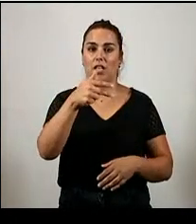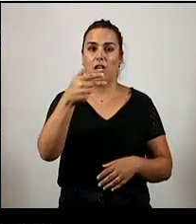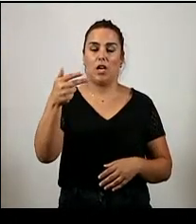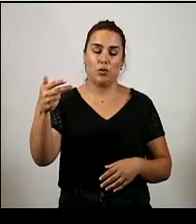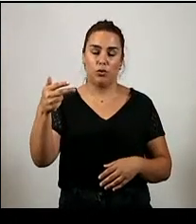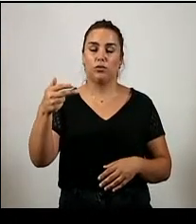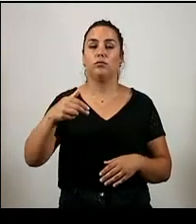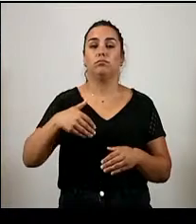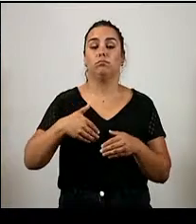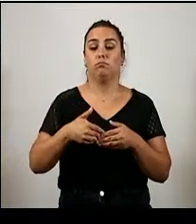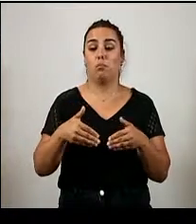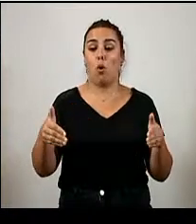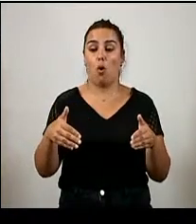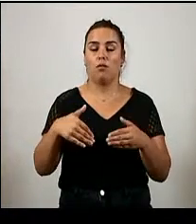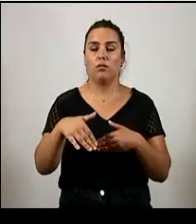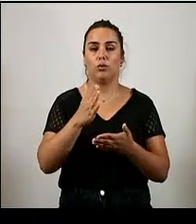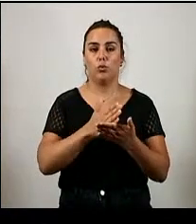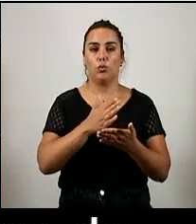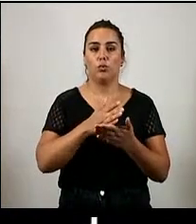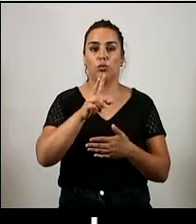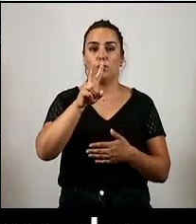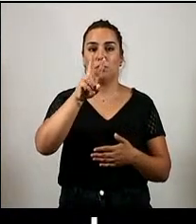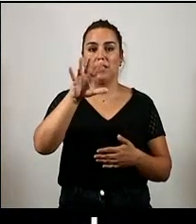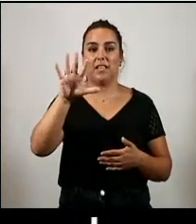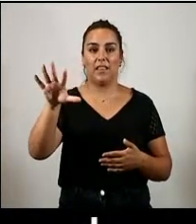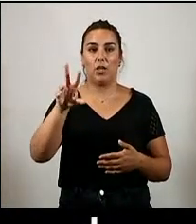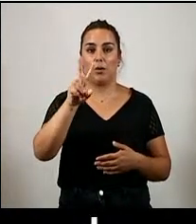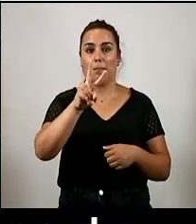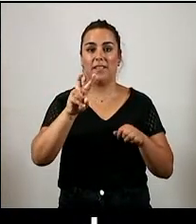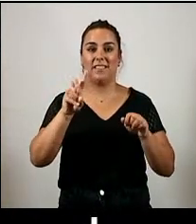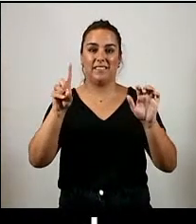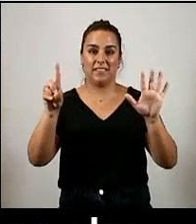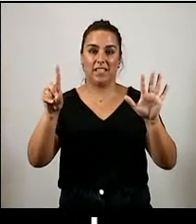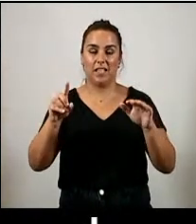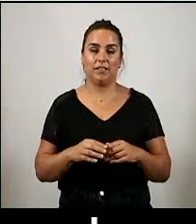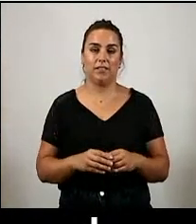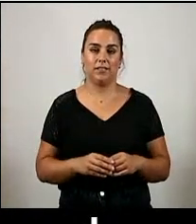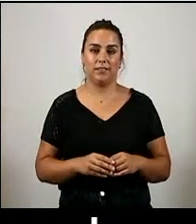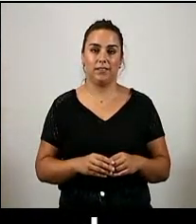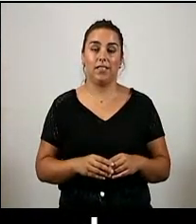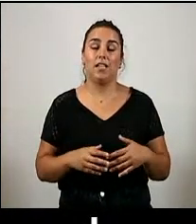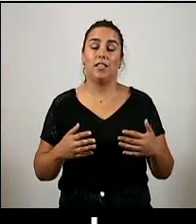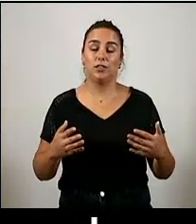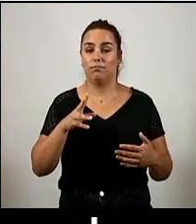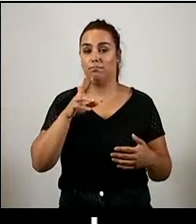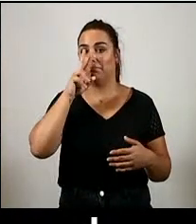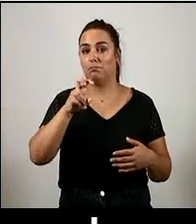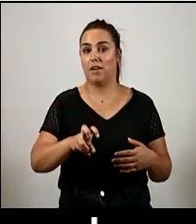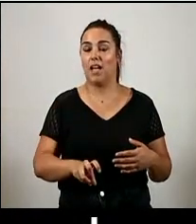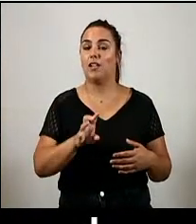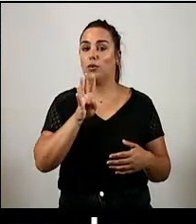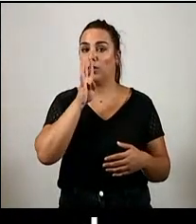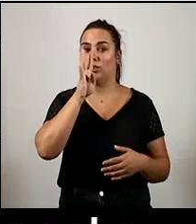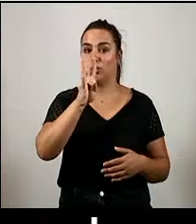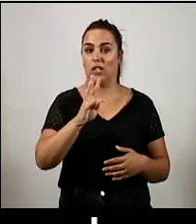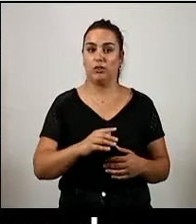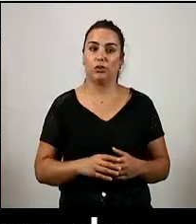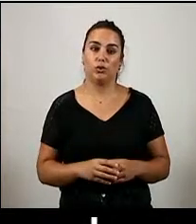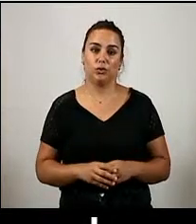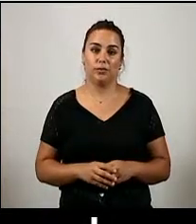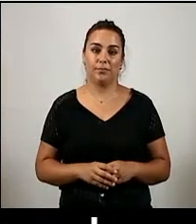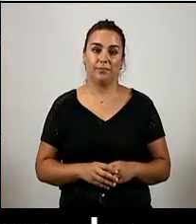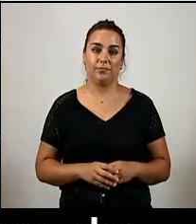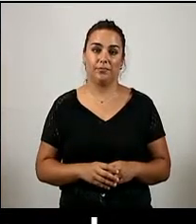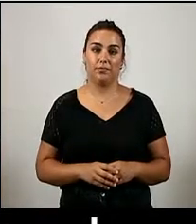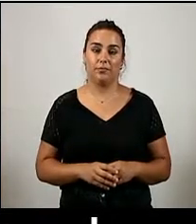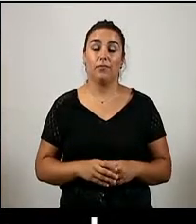entrará en vigor en el curso 2025 y 2026 y tendrá una validez de 4 años. Pero en